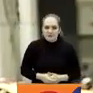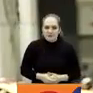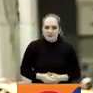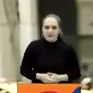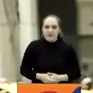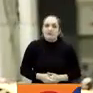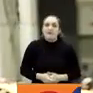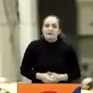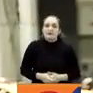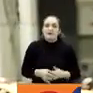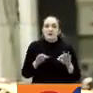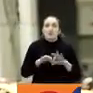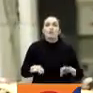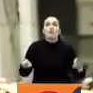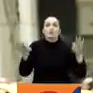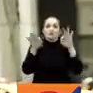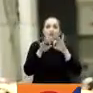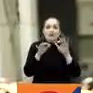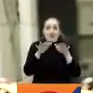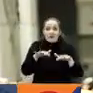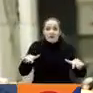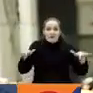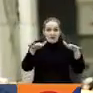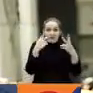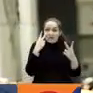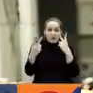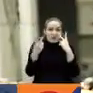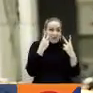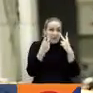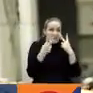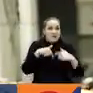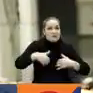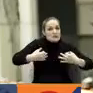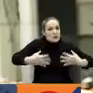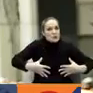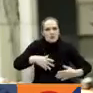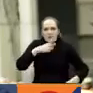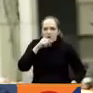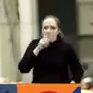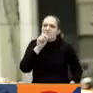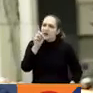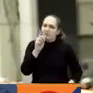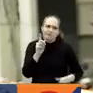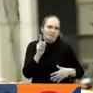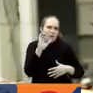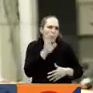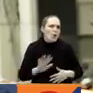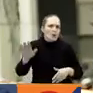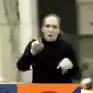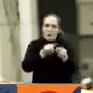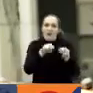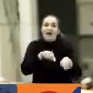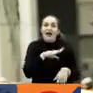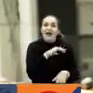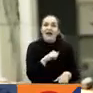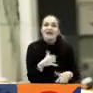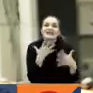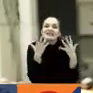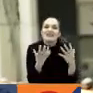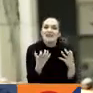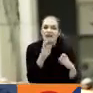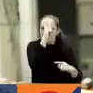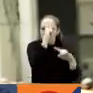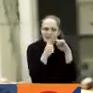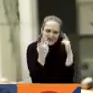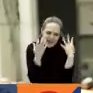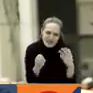José, lo más importante es que en medio de este panorama, que sin duda el tema de la inseguridad está afectando a todo el país, pues en Cali se sienten las ganas de salir